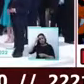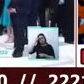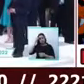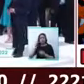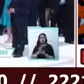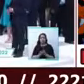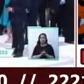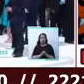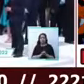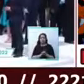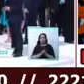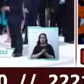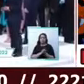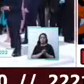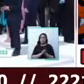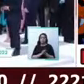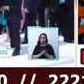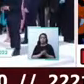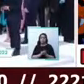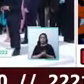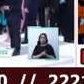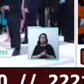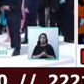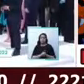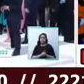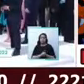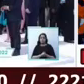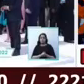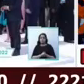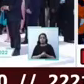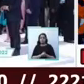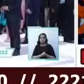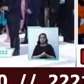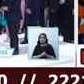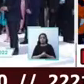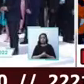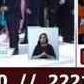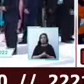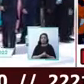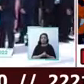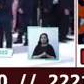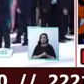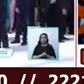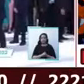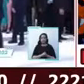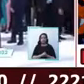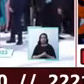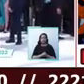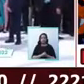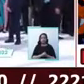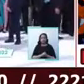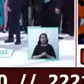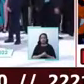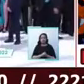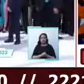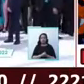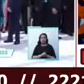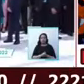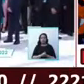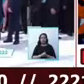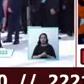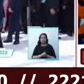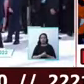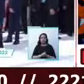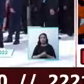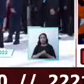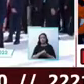estaban metiendo el comunismo acá, son los cachurecos. Ellos tenían el país vendiéndole, ese es el comunismo, que los nacionalistas estaban